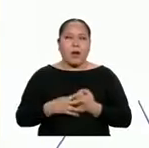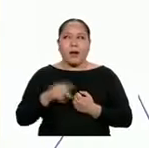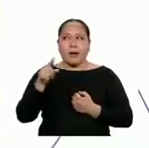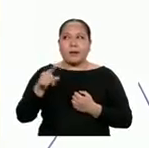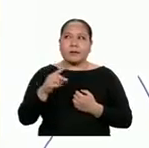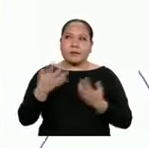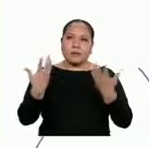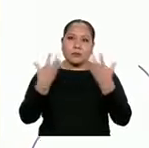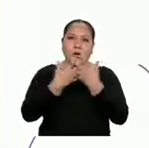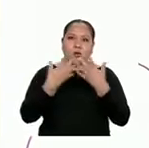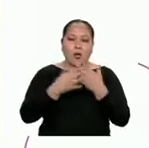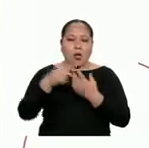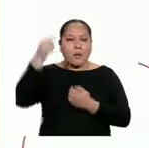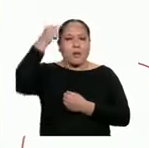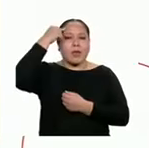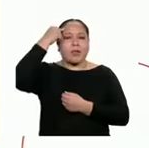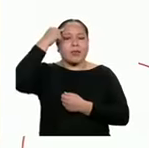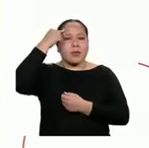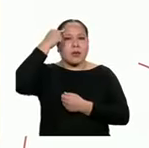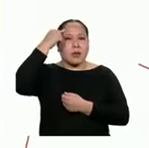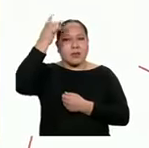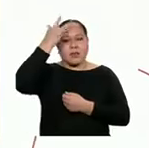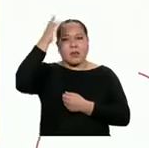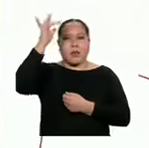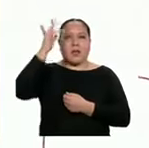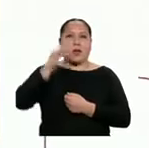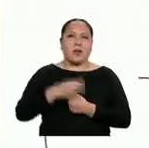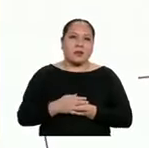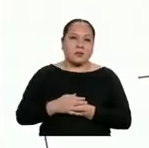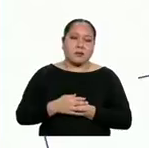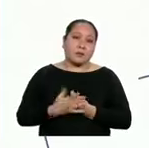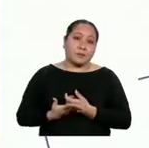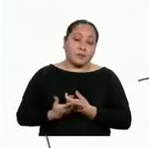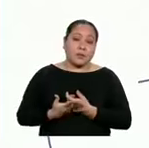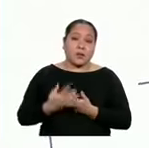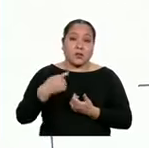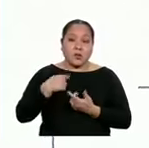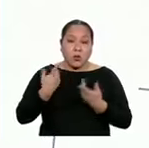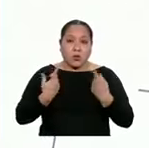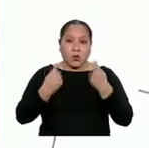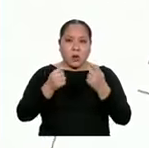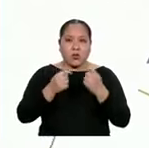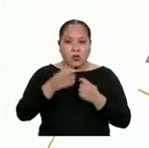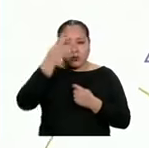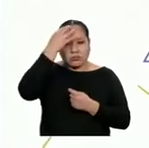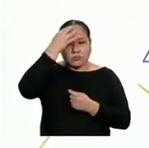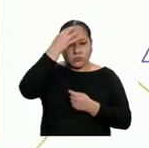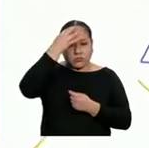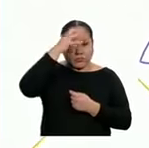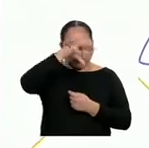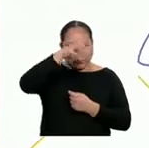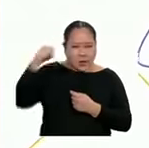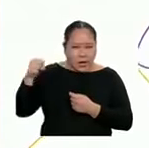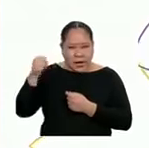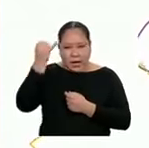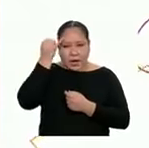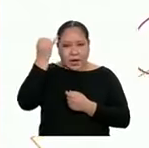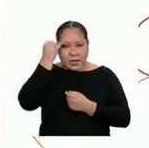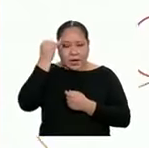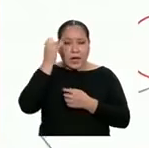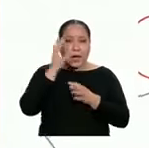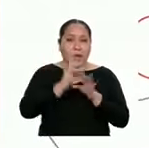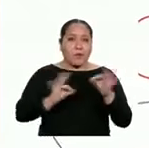que ver con la mente y el intelecto. Entonces, si intento sacar la idea central del último